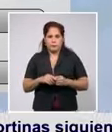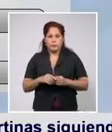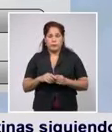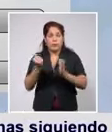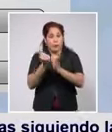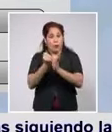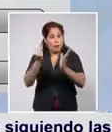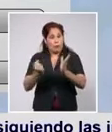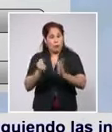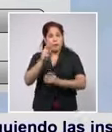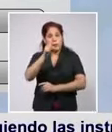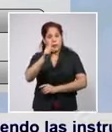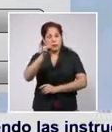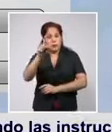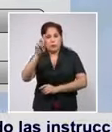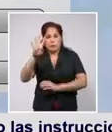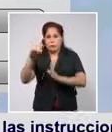diagnosticarse